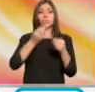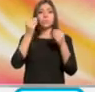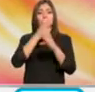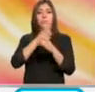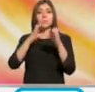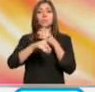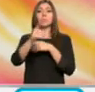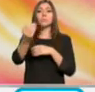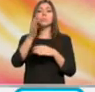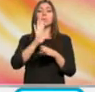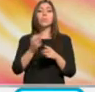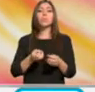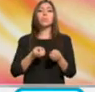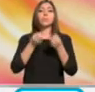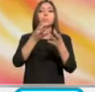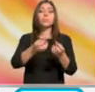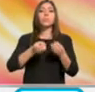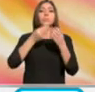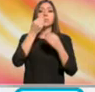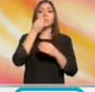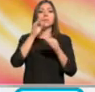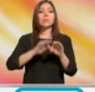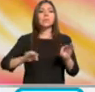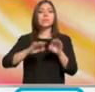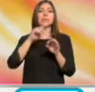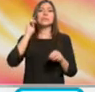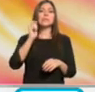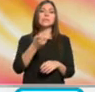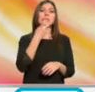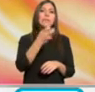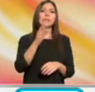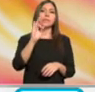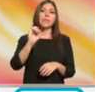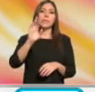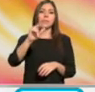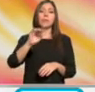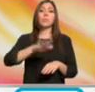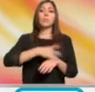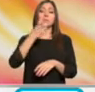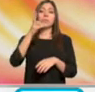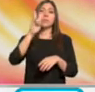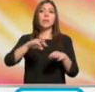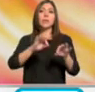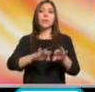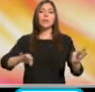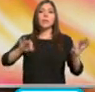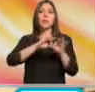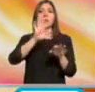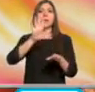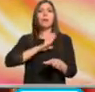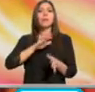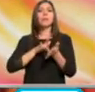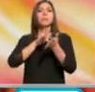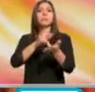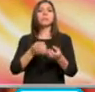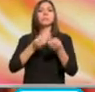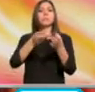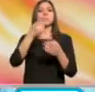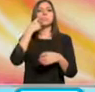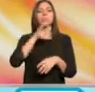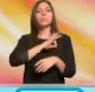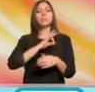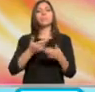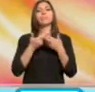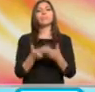que los alimenta de manera importante es justamente esta fibra. Por eso es muy importante que tengan el soporte para poderse